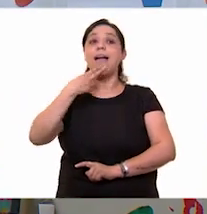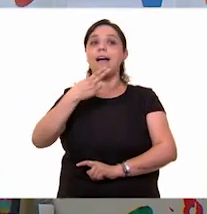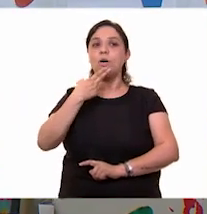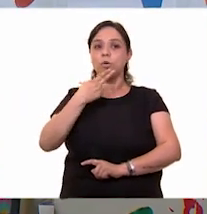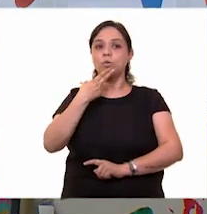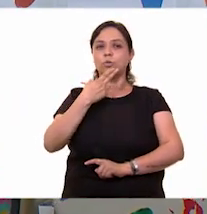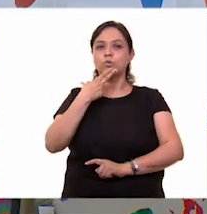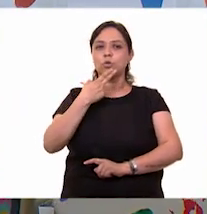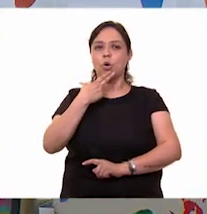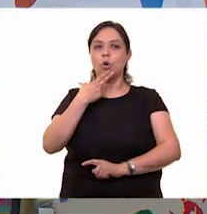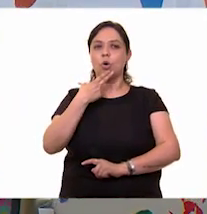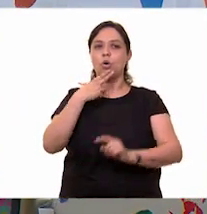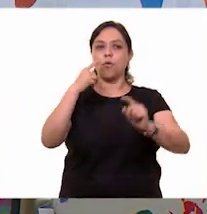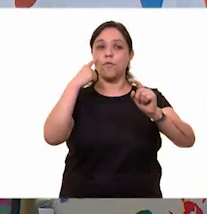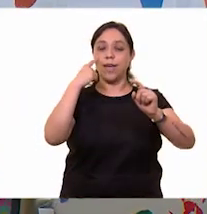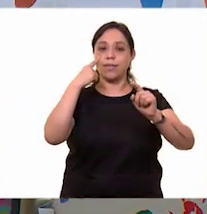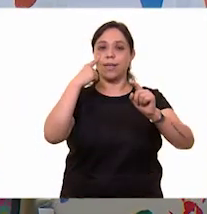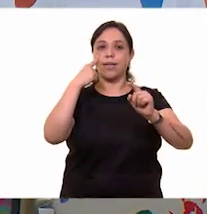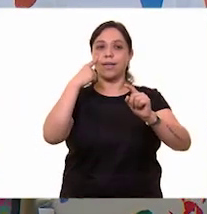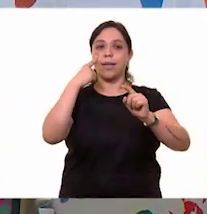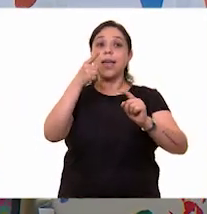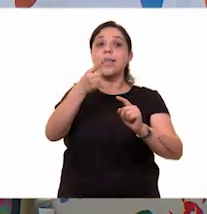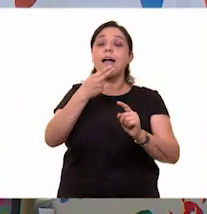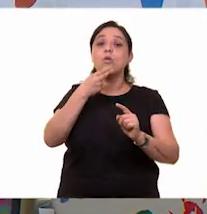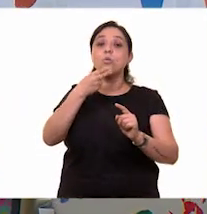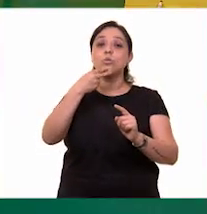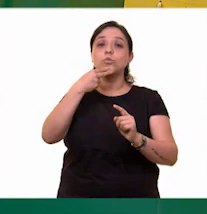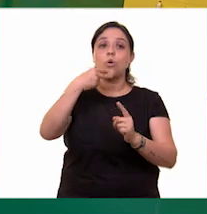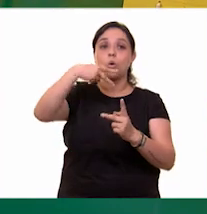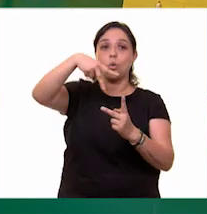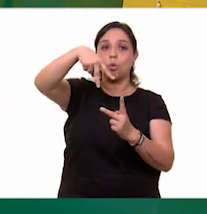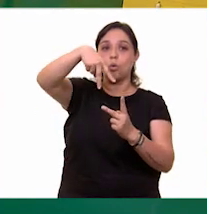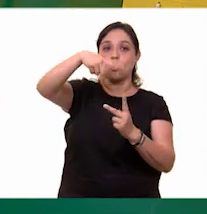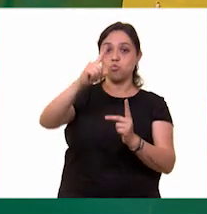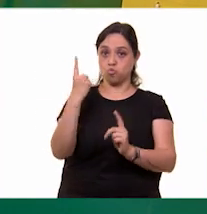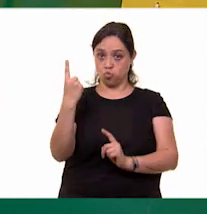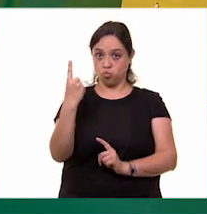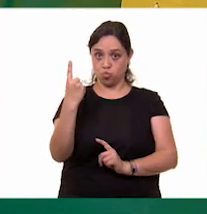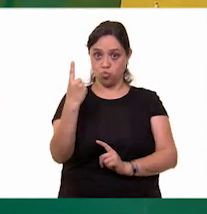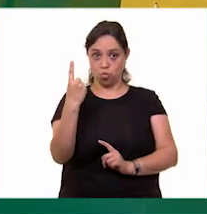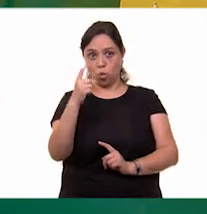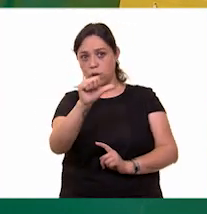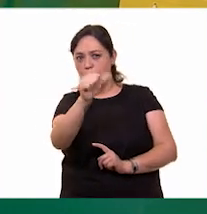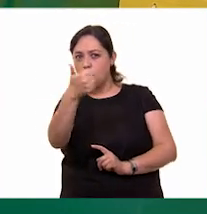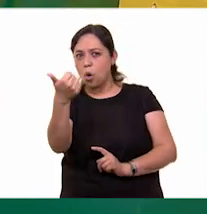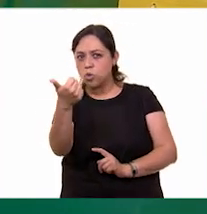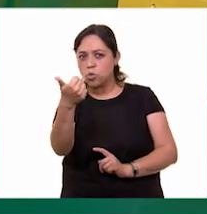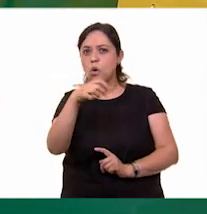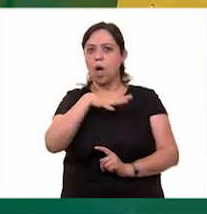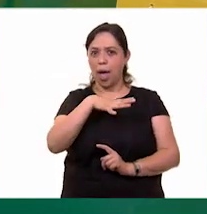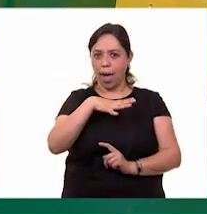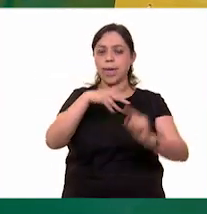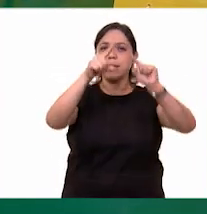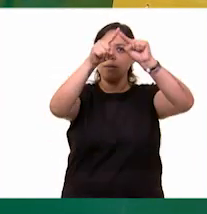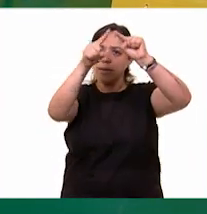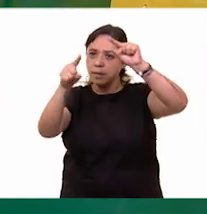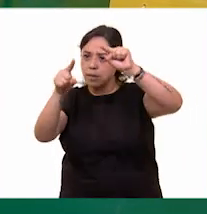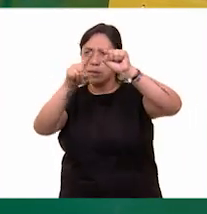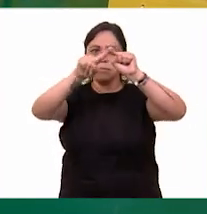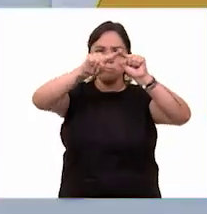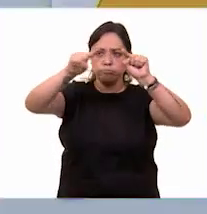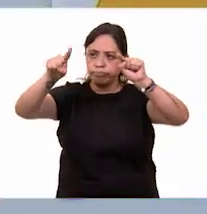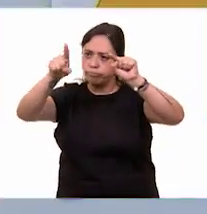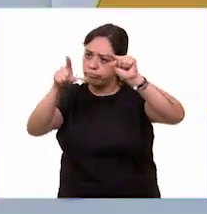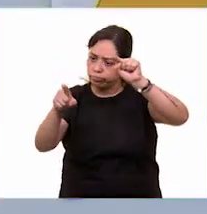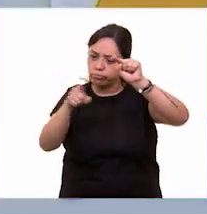con lados rectos. Fíjate bien, ella utilizó aquí uno y aquí sí, otro. También tiene lados rectos. Y en este